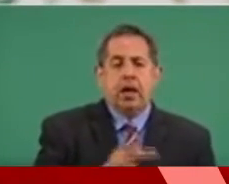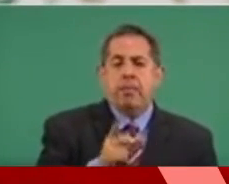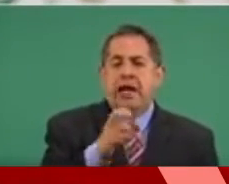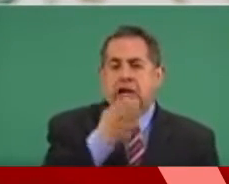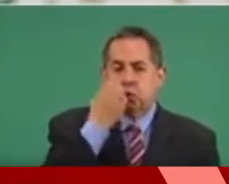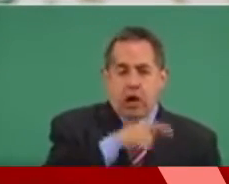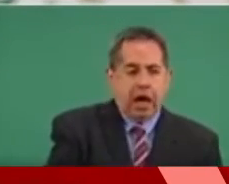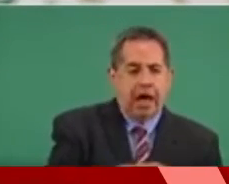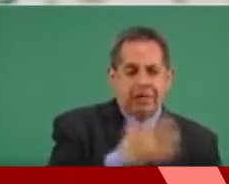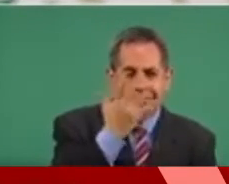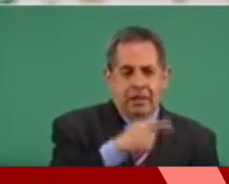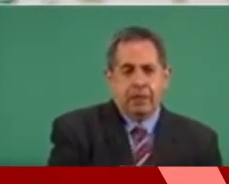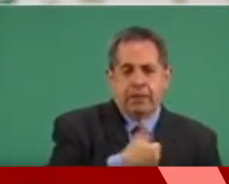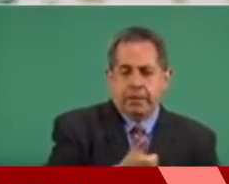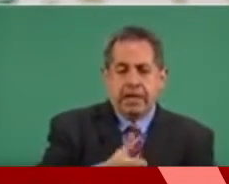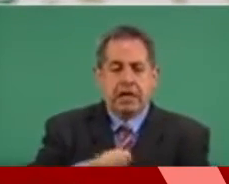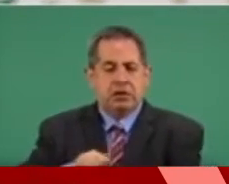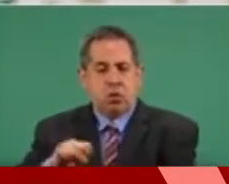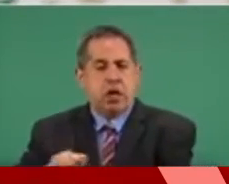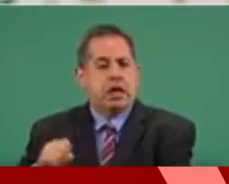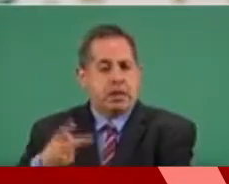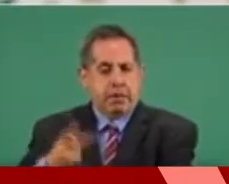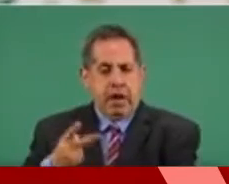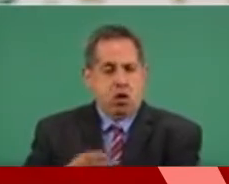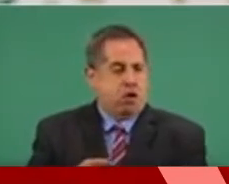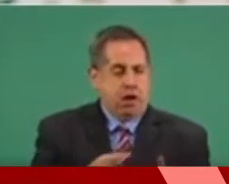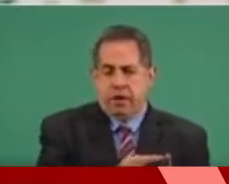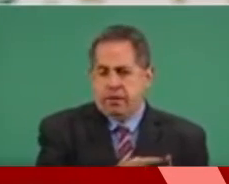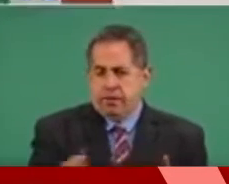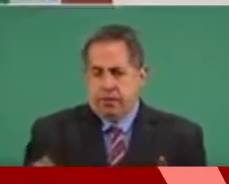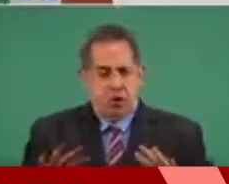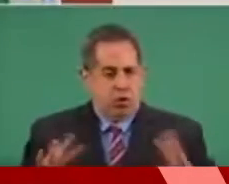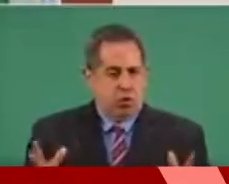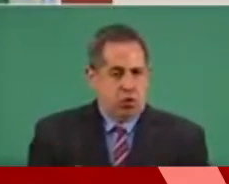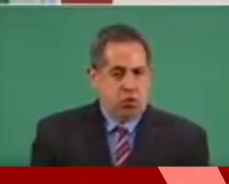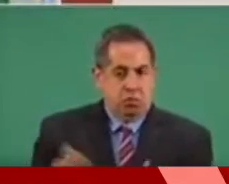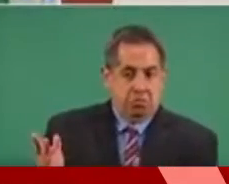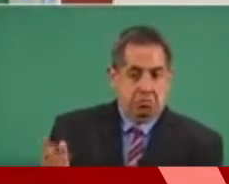secundaria y bachillerato es una cantidad muy importante